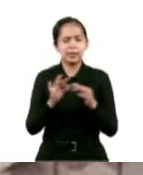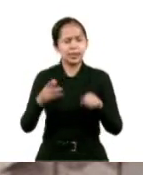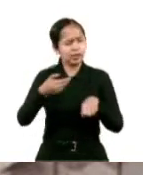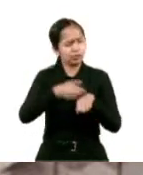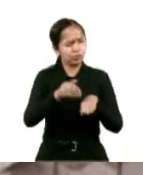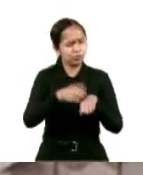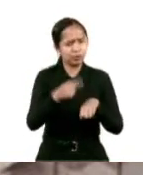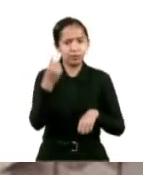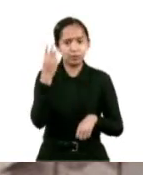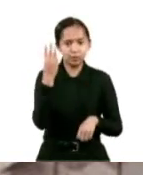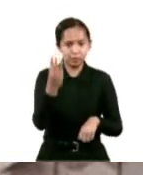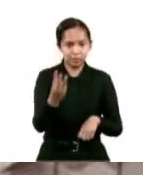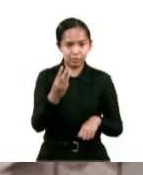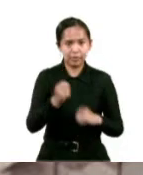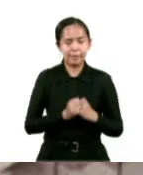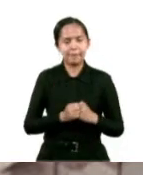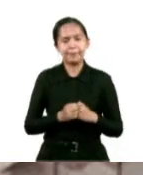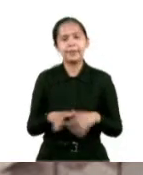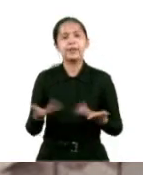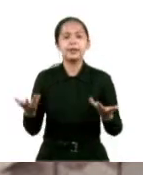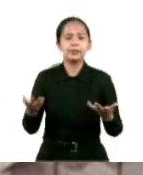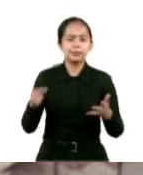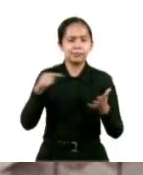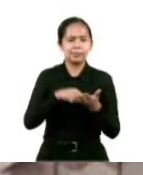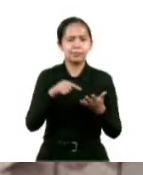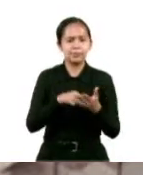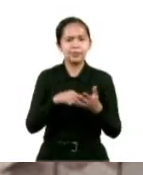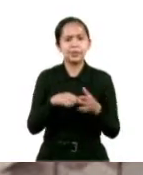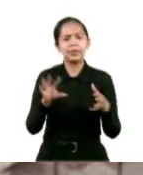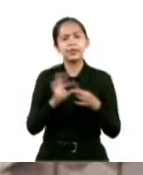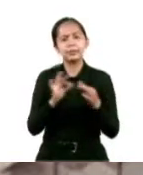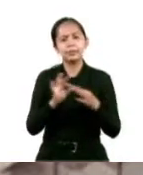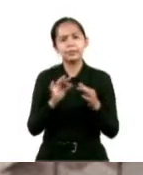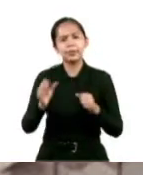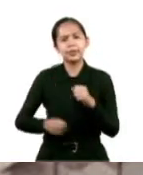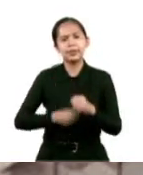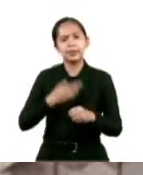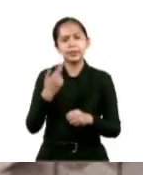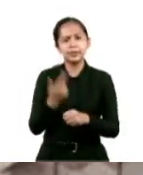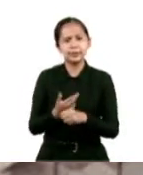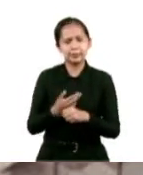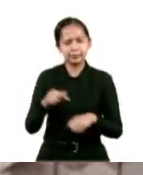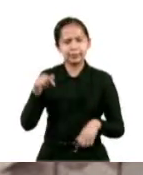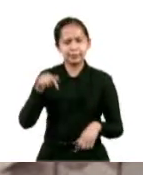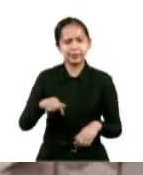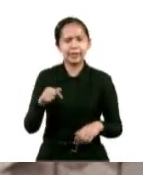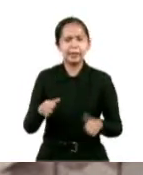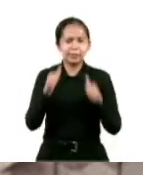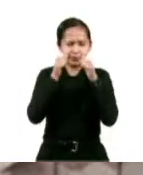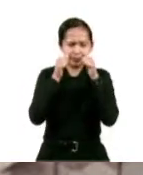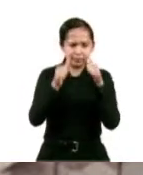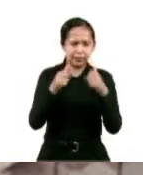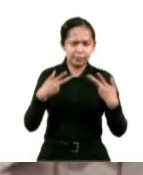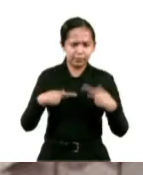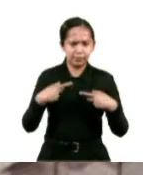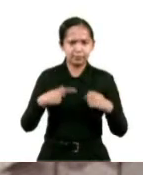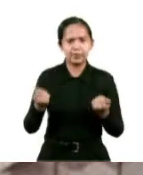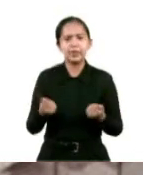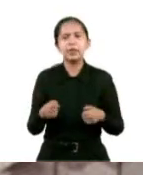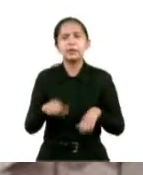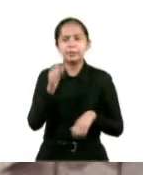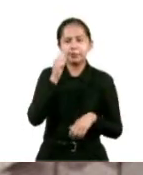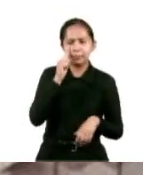3, en los avances presentados, la Secretaría de Gestión Integral de Riesgo y Protección Civil